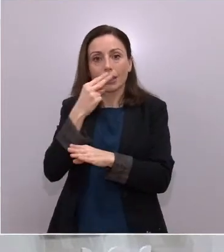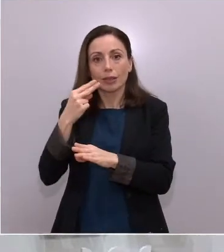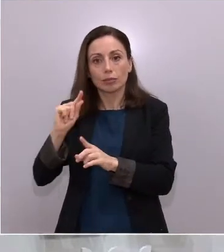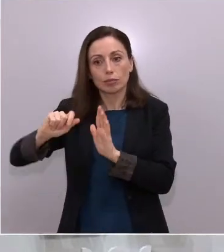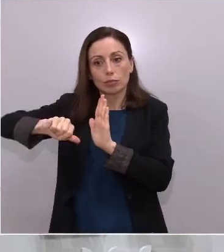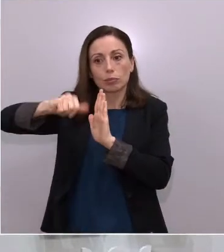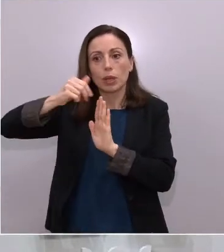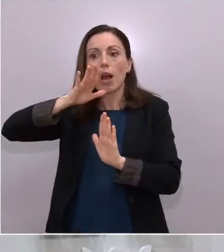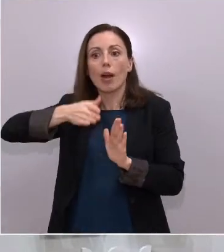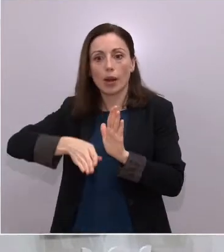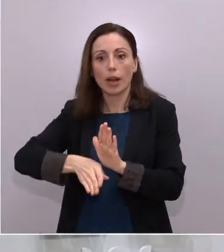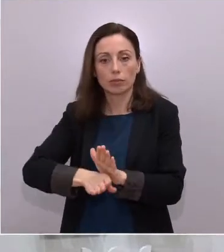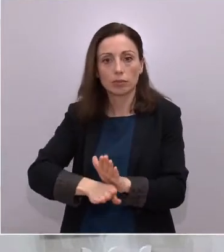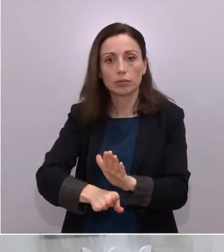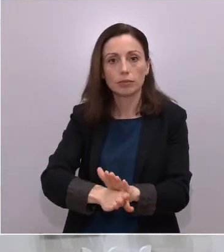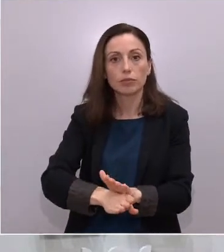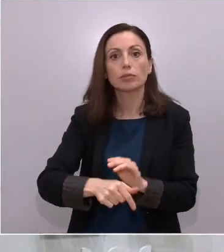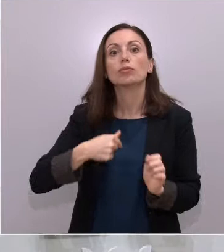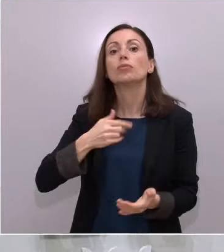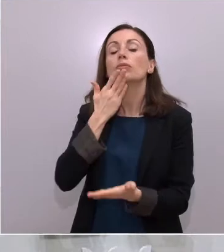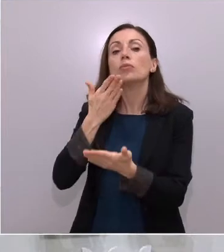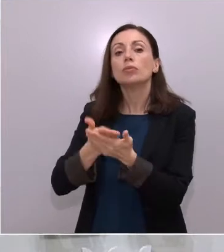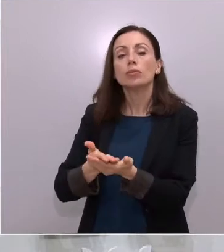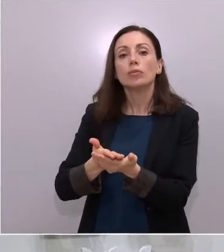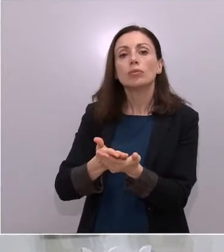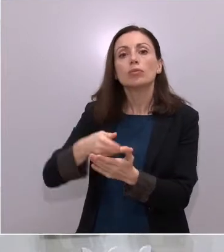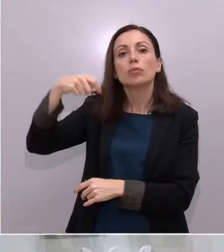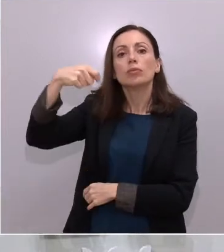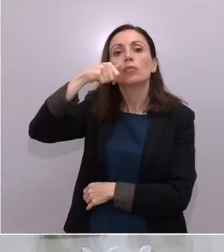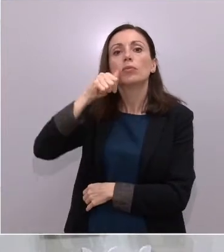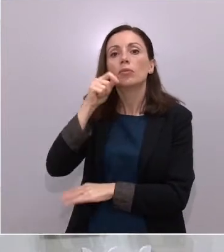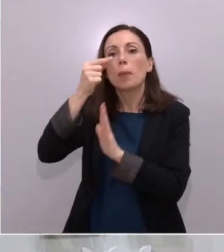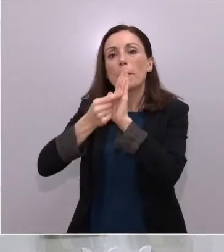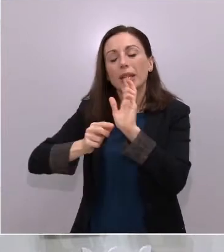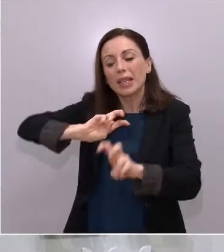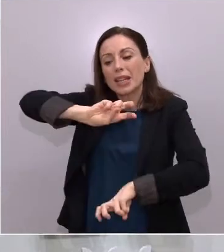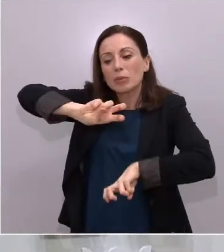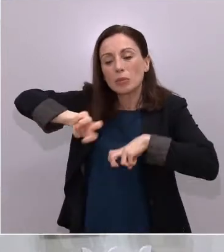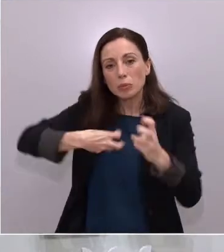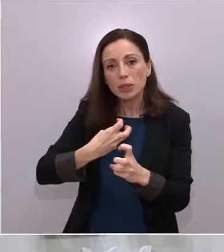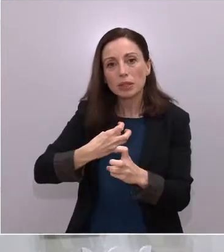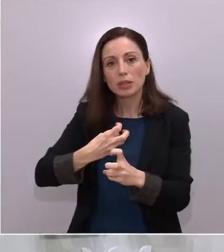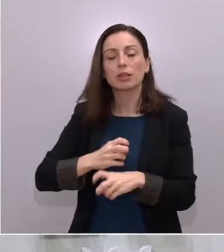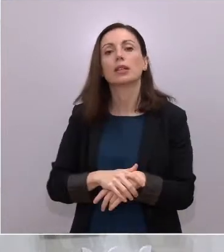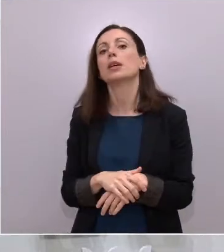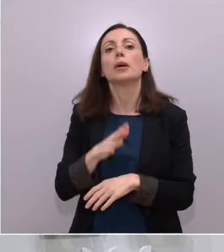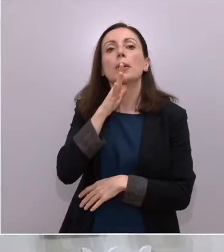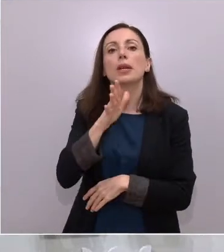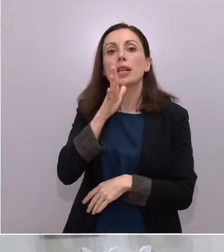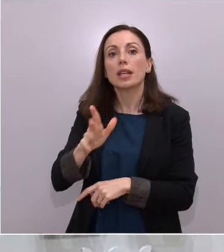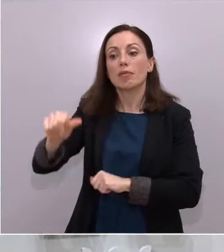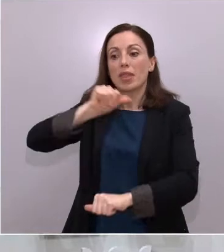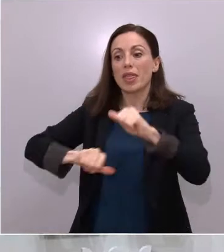lo tanto, le he solicitado al presidente Sánchez que se rectifiquen las medidas ya aprobadas y se nos devuelva todo lo que nos